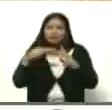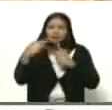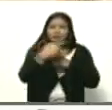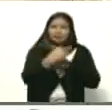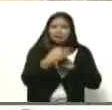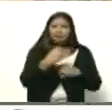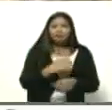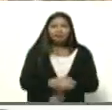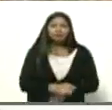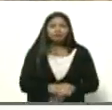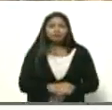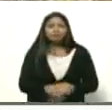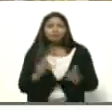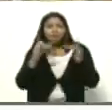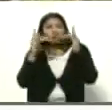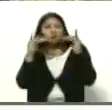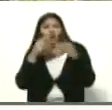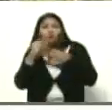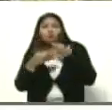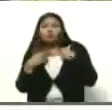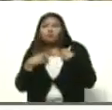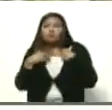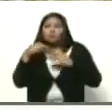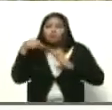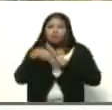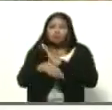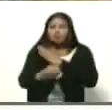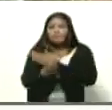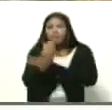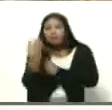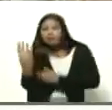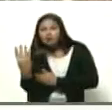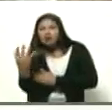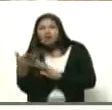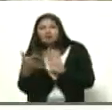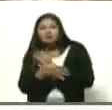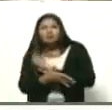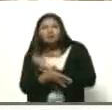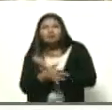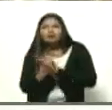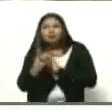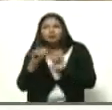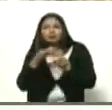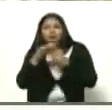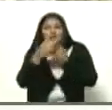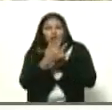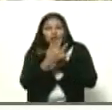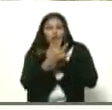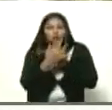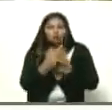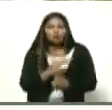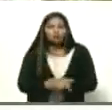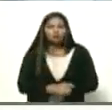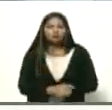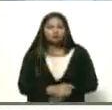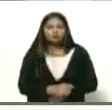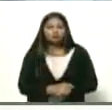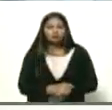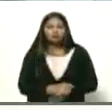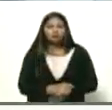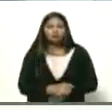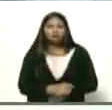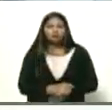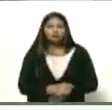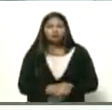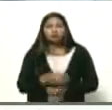desde Puente Llaguno cómo vivió desde dentro del Palacio de Emilio Flores este hecho emblemático para Venezuela. Sí